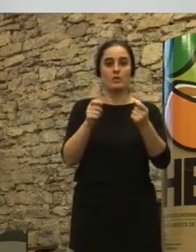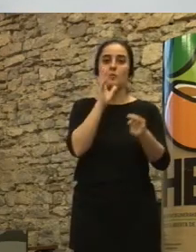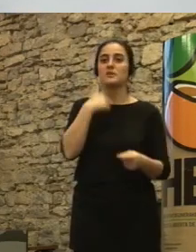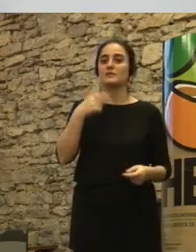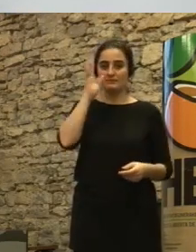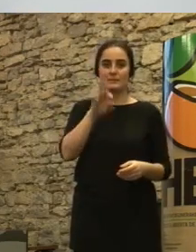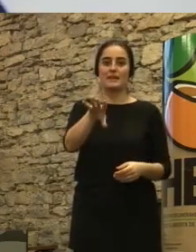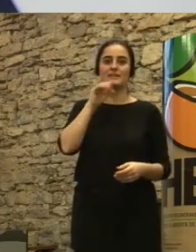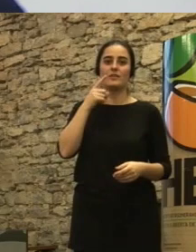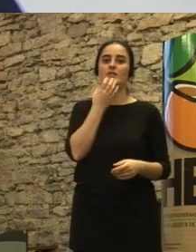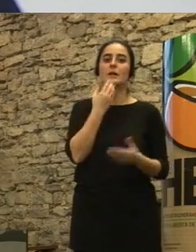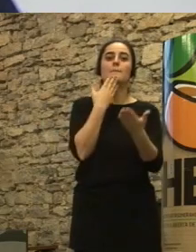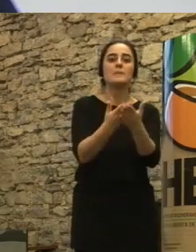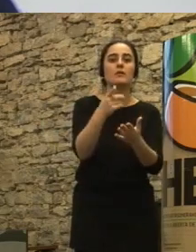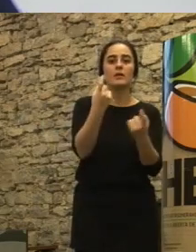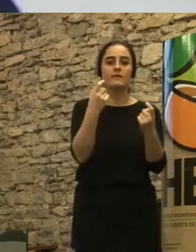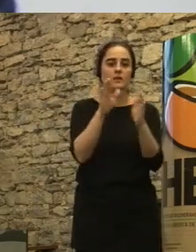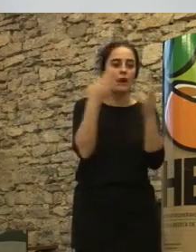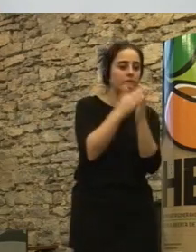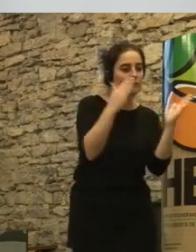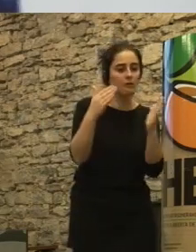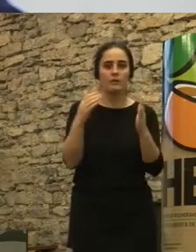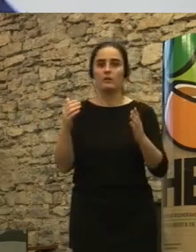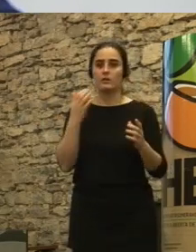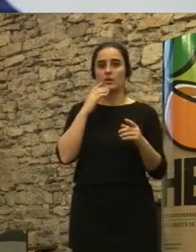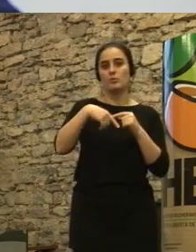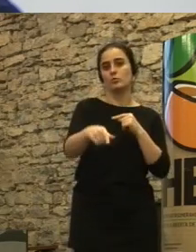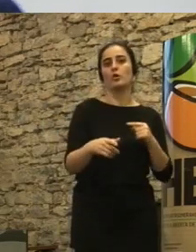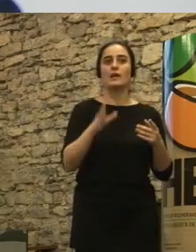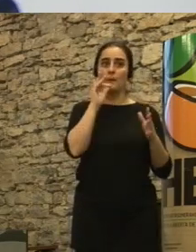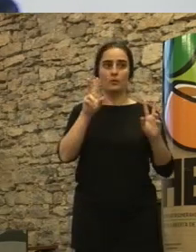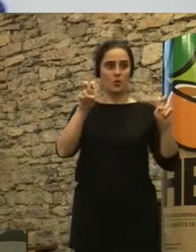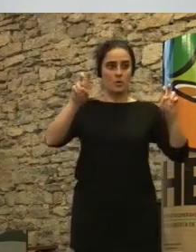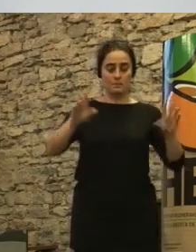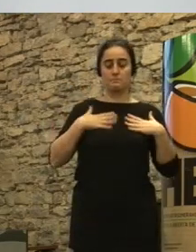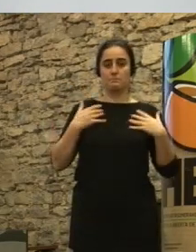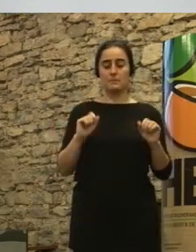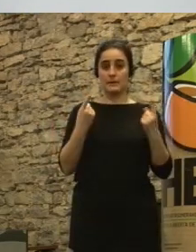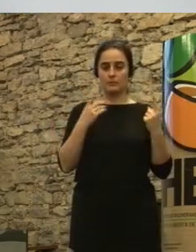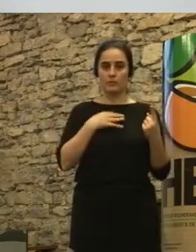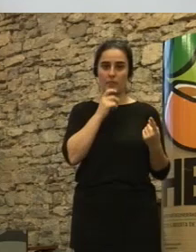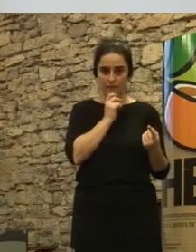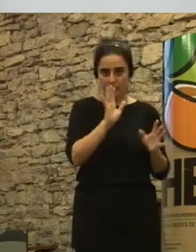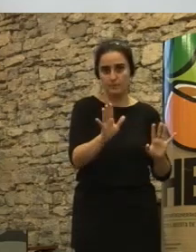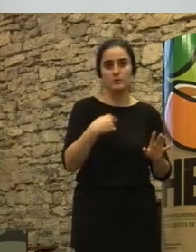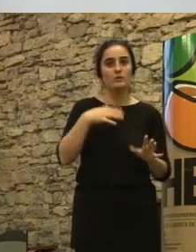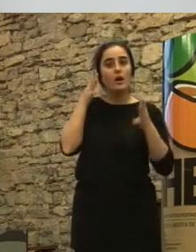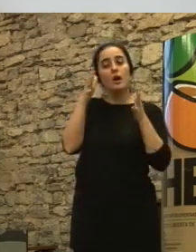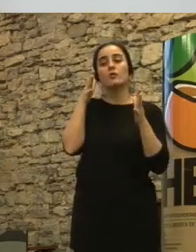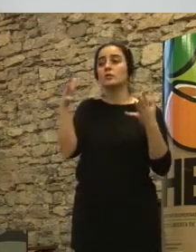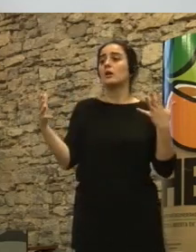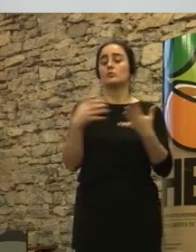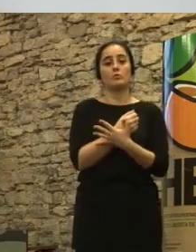y tal, y alguien tiene que irse al archivo, tiene que no sé qué, y es complicado para gente que tiene como su día a día, ¿no? Pero vamos, y lo que recomendaría a todo el mundo es, de